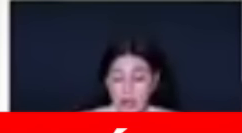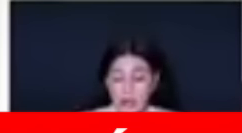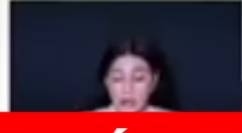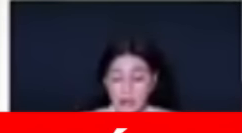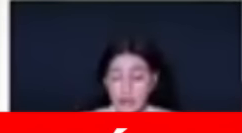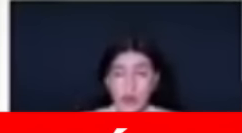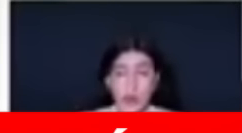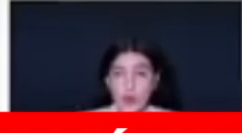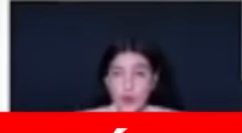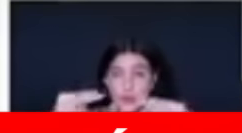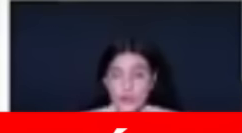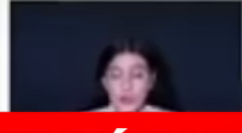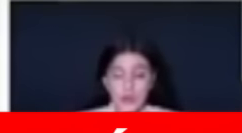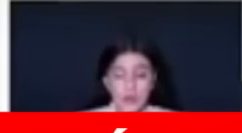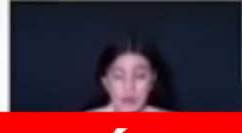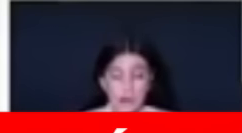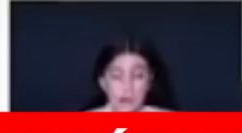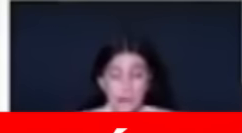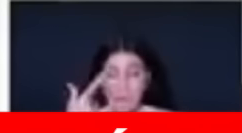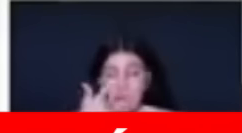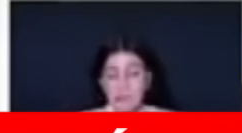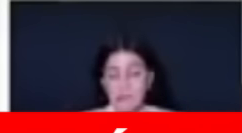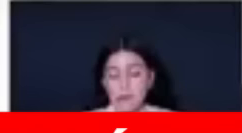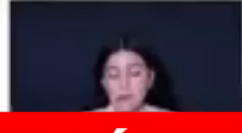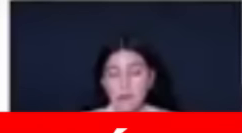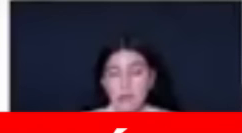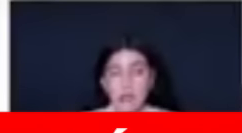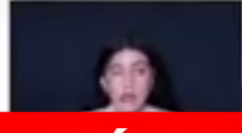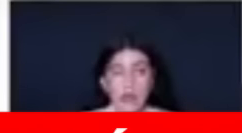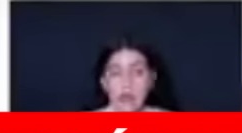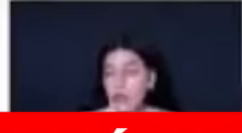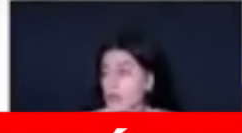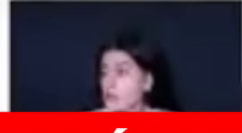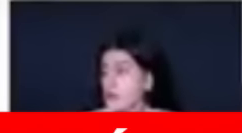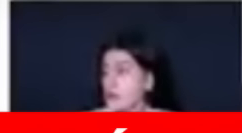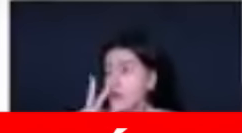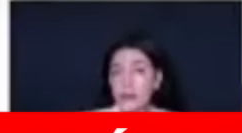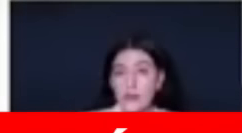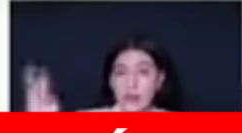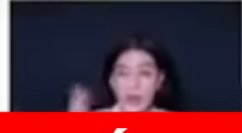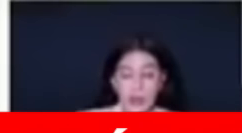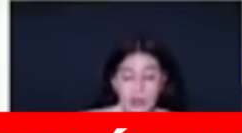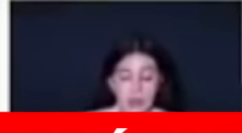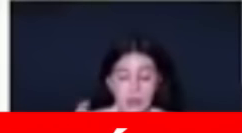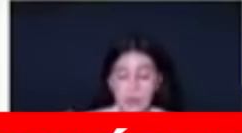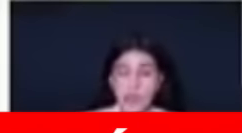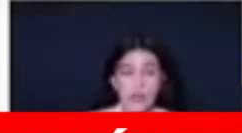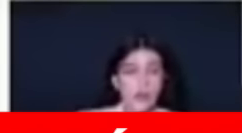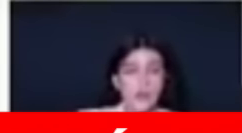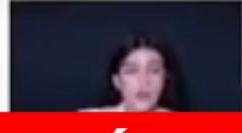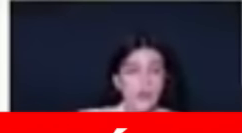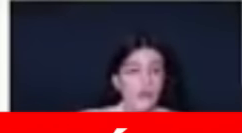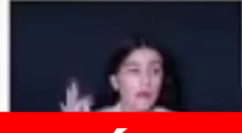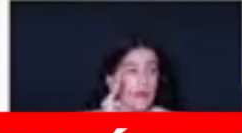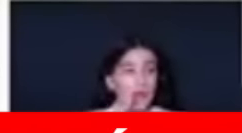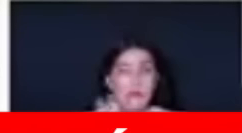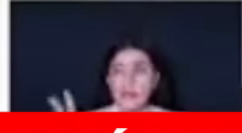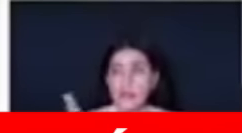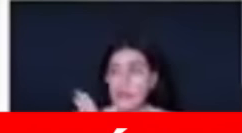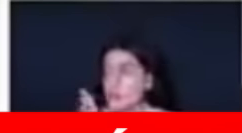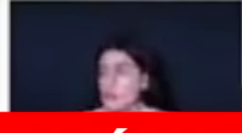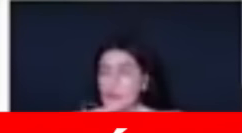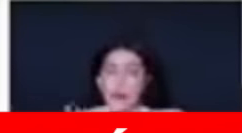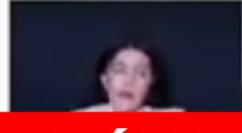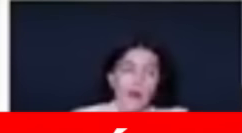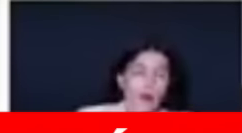Los negocios cerraron, las familias huyeron y el gobierno federal miraba desde lejos sin poder o sin